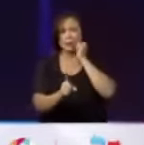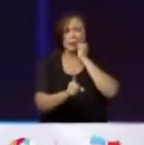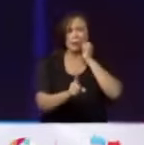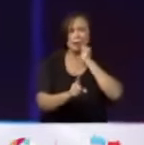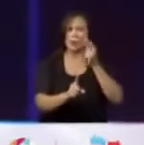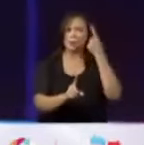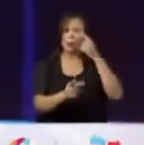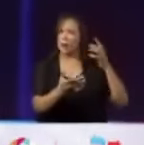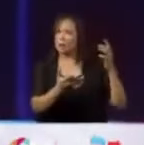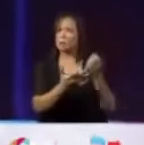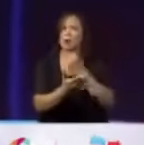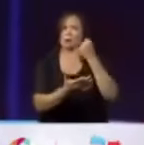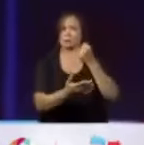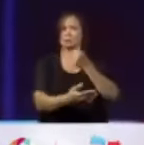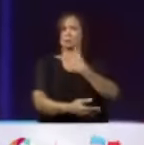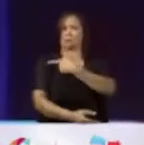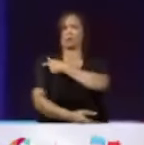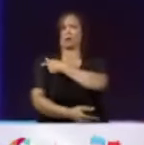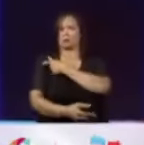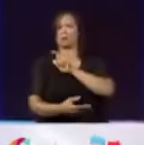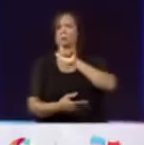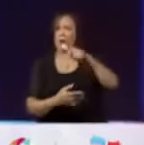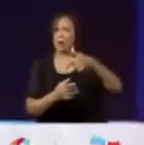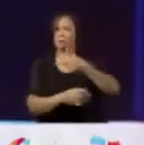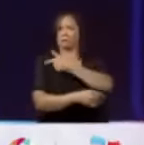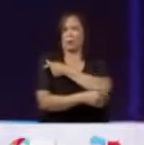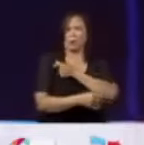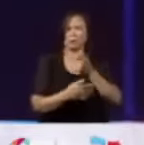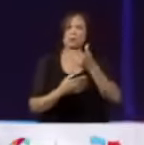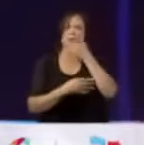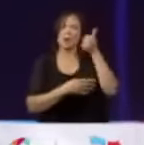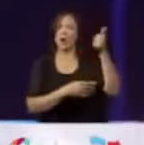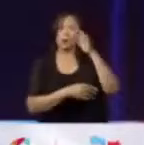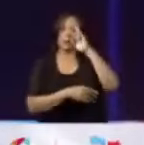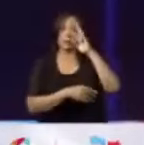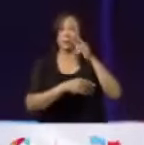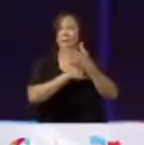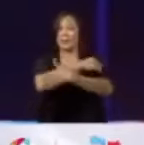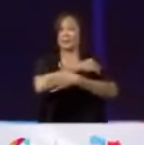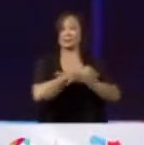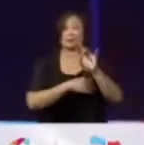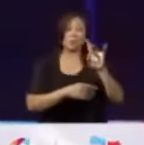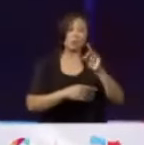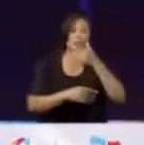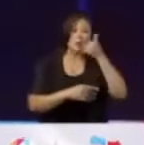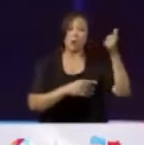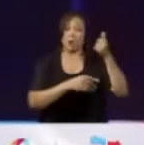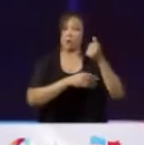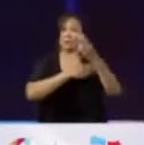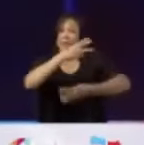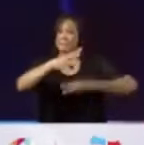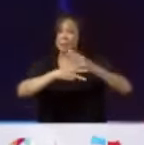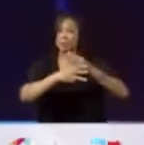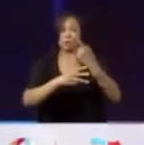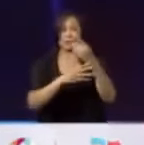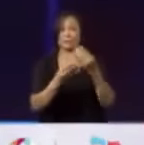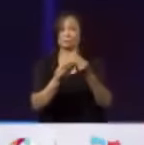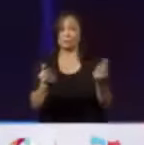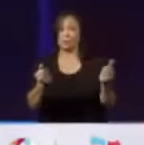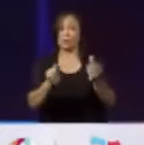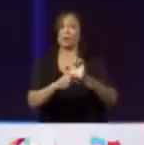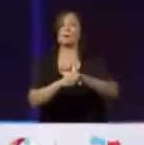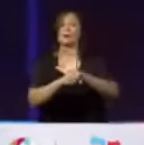para conseguir las vacunas, para después vacunar. Fuimos de los mejores países, de los 8 mejores países en el mundo que salimos de la